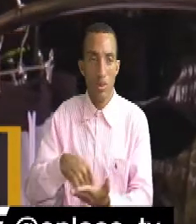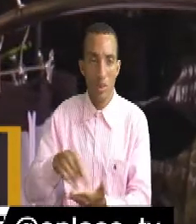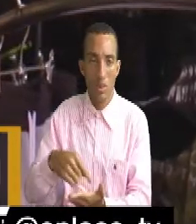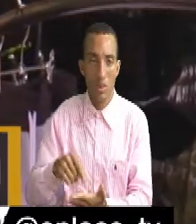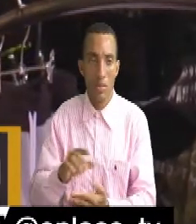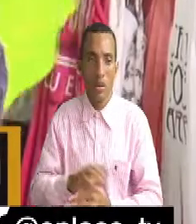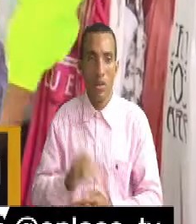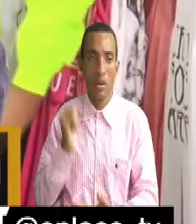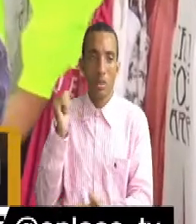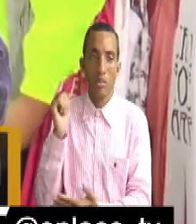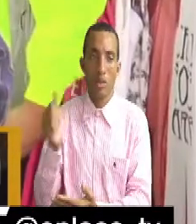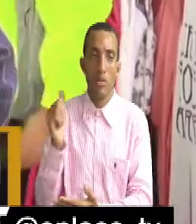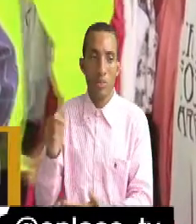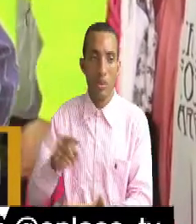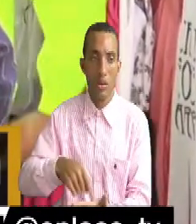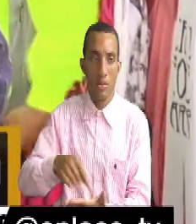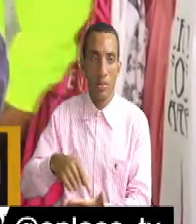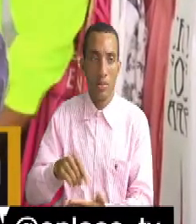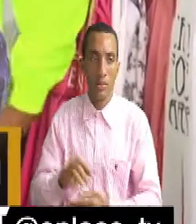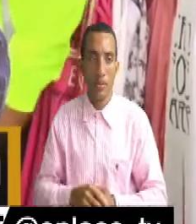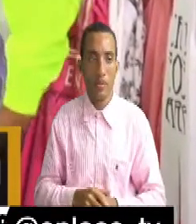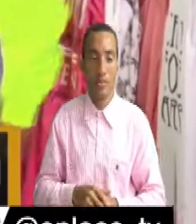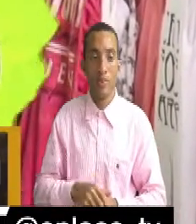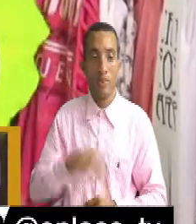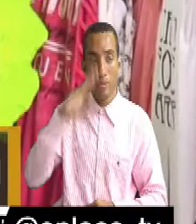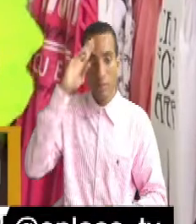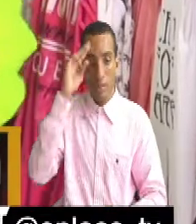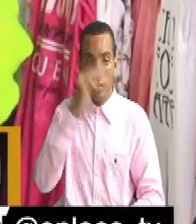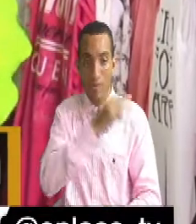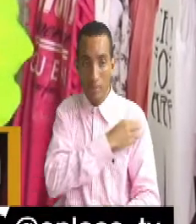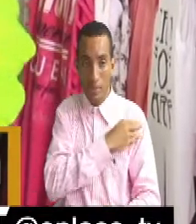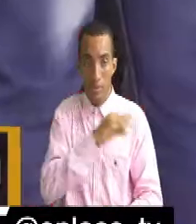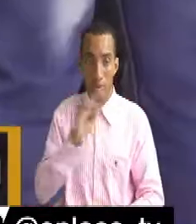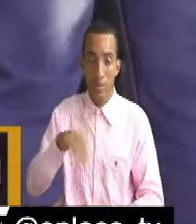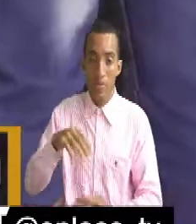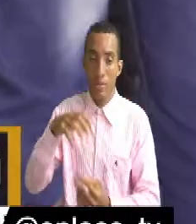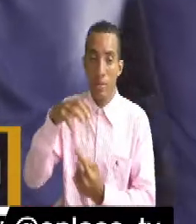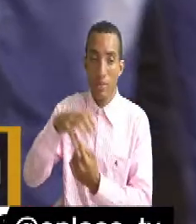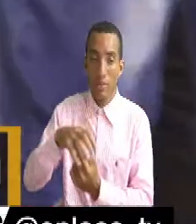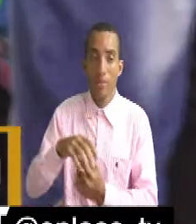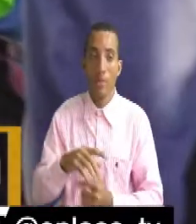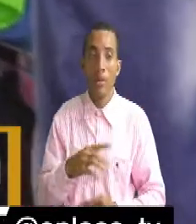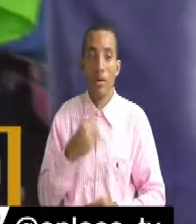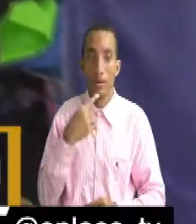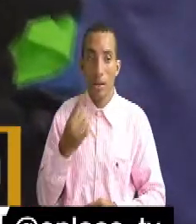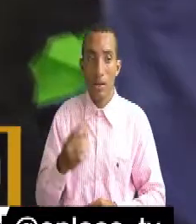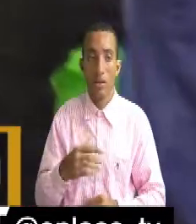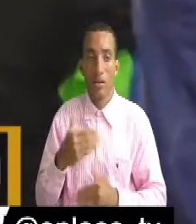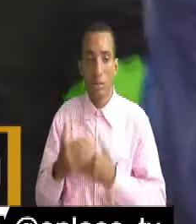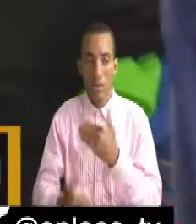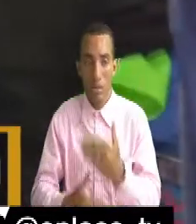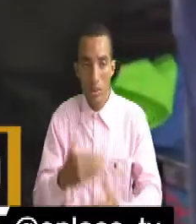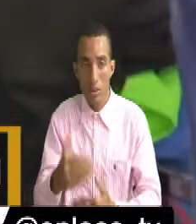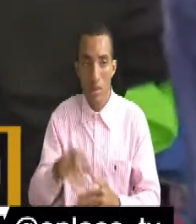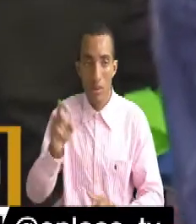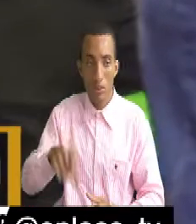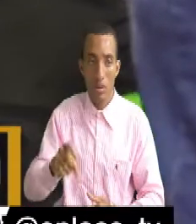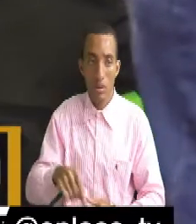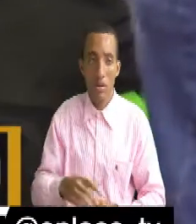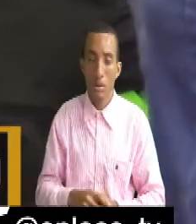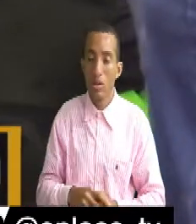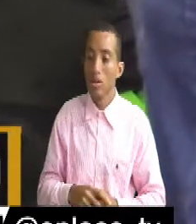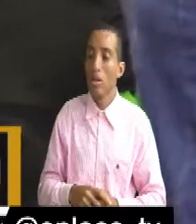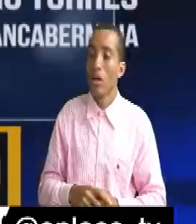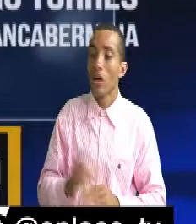firma de ellos mismos. El mayor Alejandro Torres, comandante de la estación de policía del Muelle, aseguró que estos procedimientos no necesitan una orden